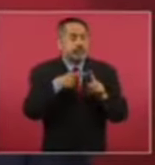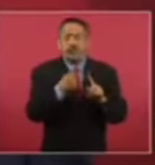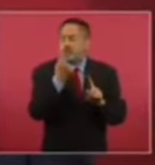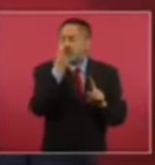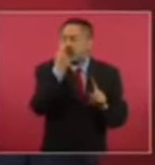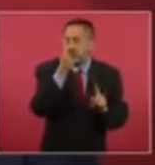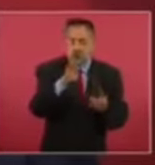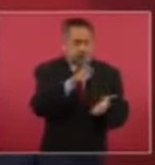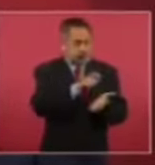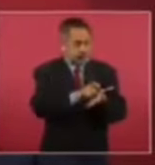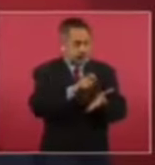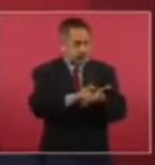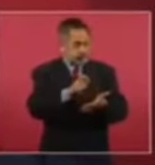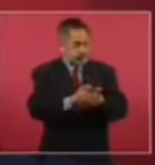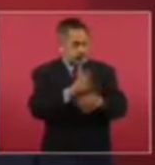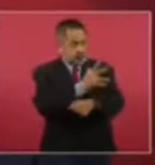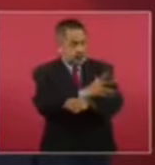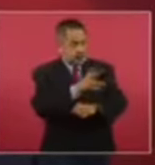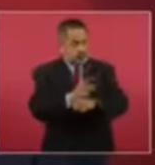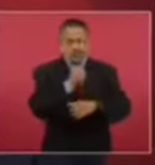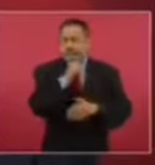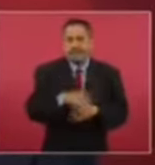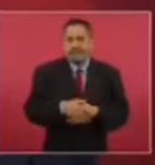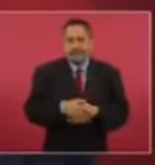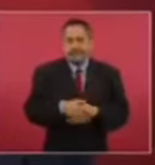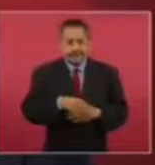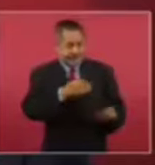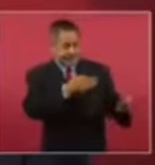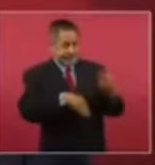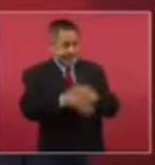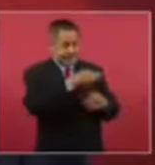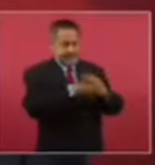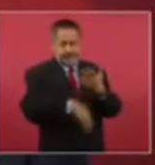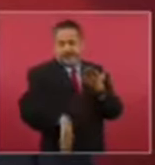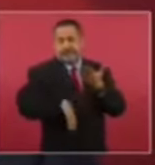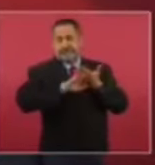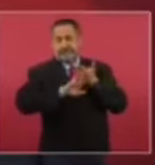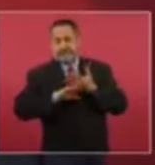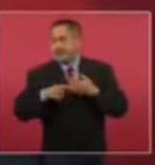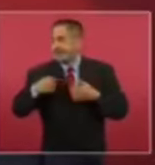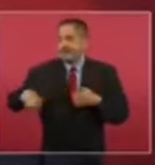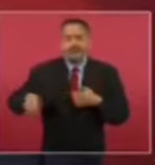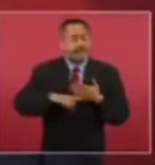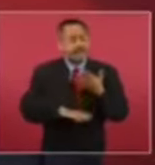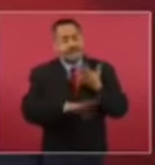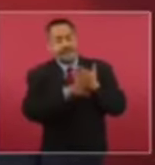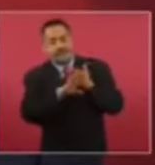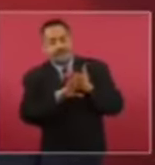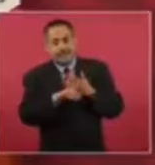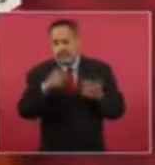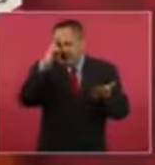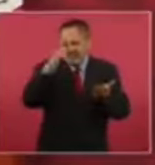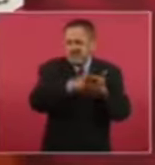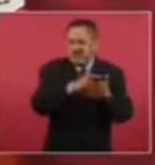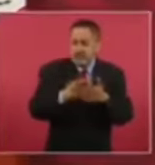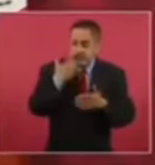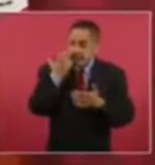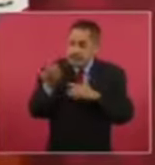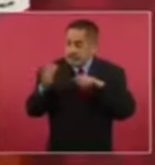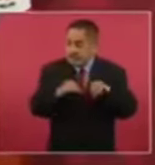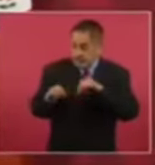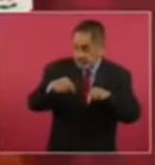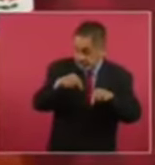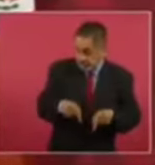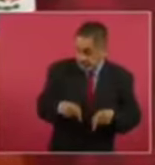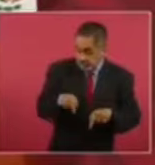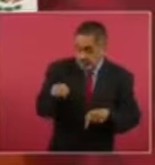que no esté en contra de nosotros. Yo creo que esa es la condición que les pone para escribir.